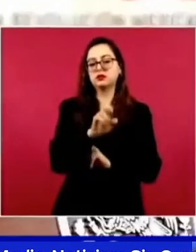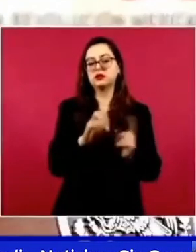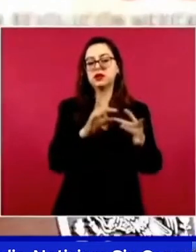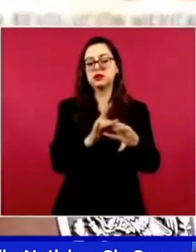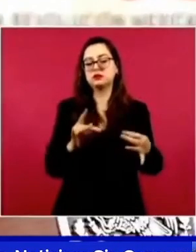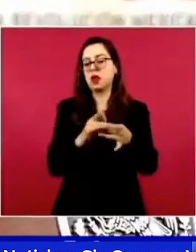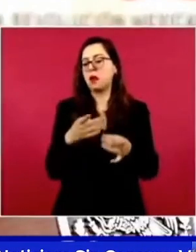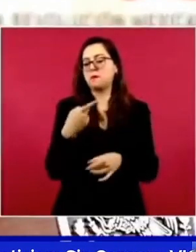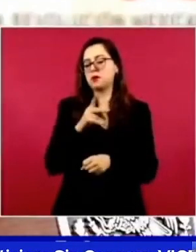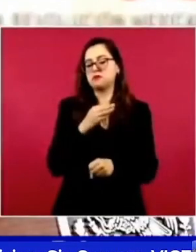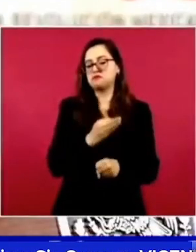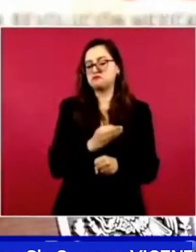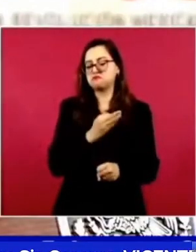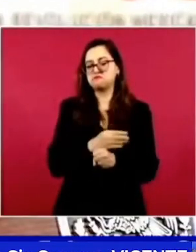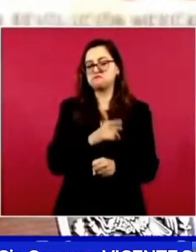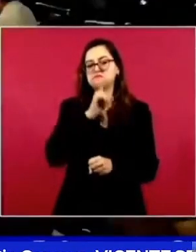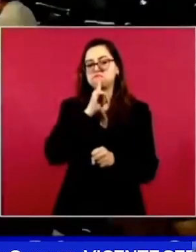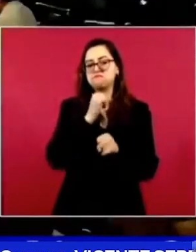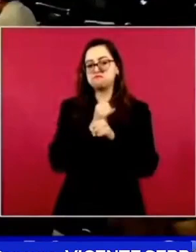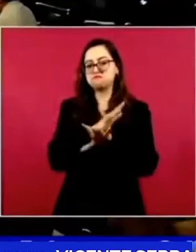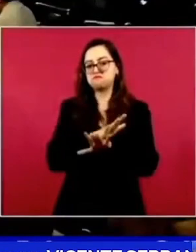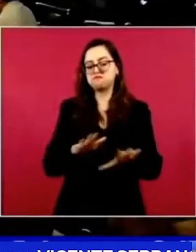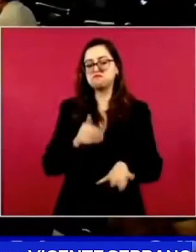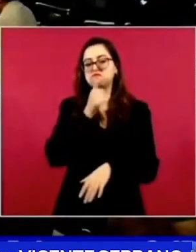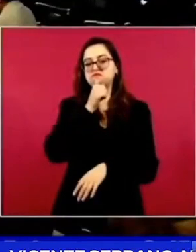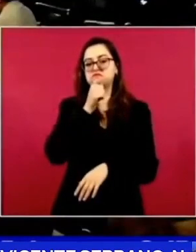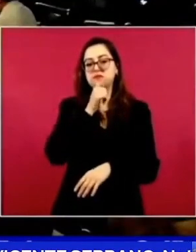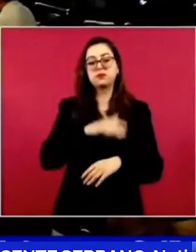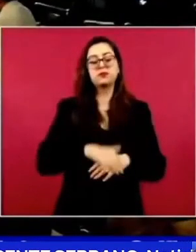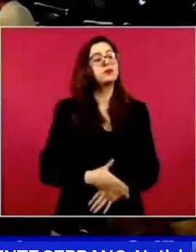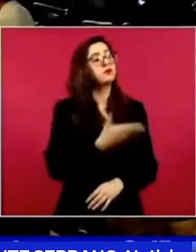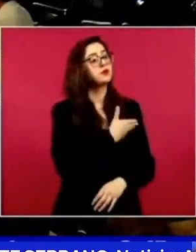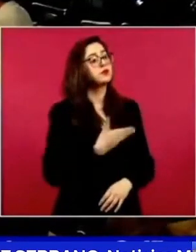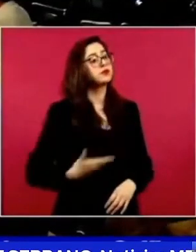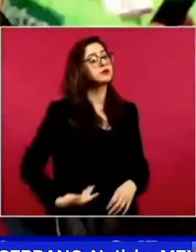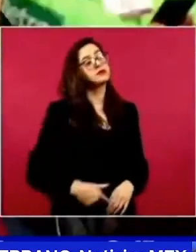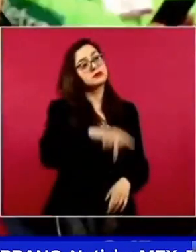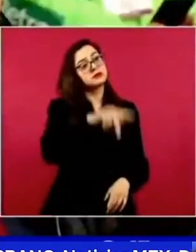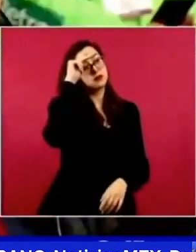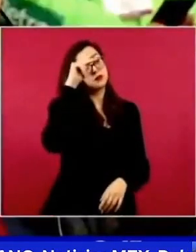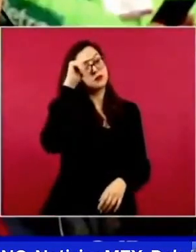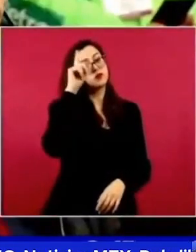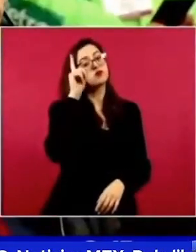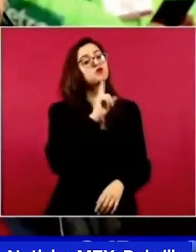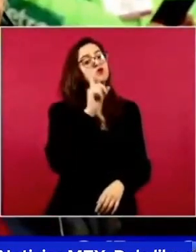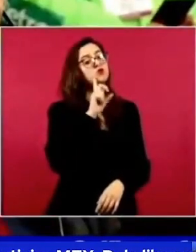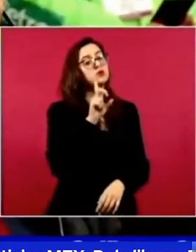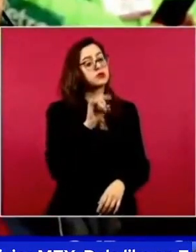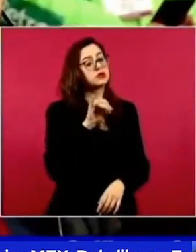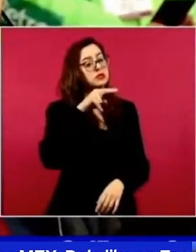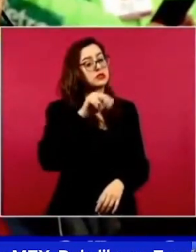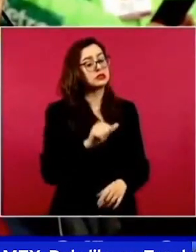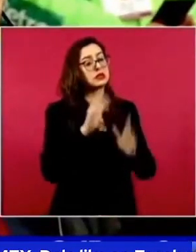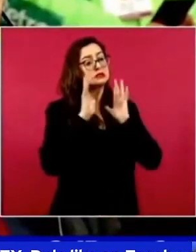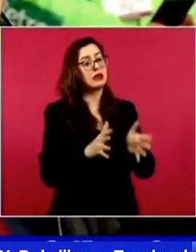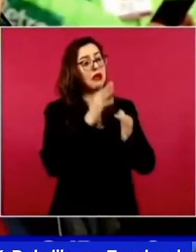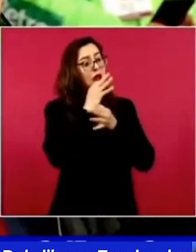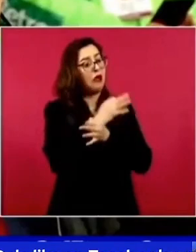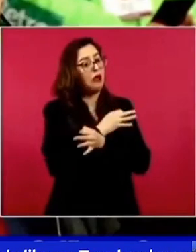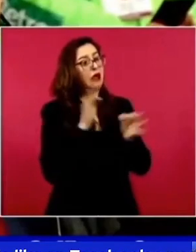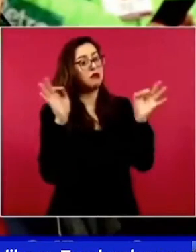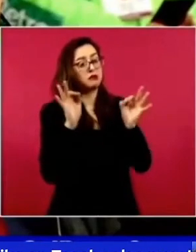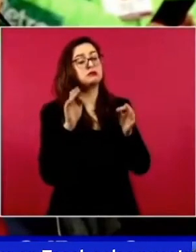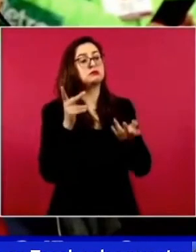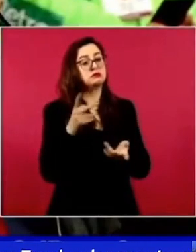más información. Es que la presidenta de Perú, Dina Boluarte, habría hecho ya esta confirmación de que México ya otorgó el asilo y